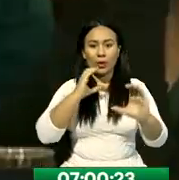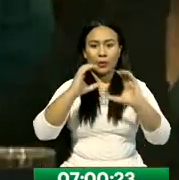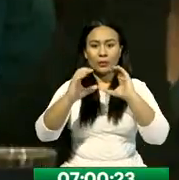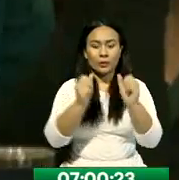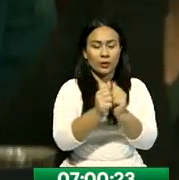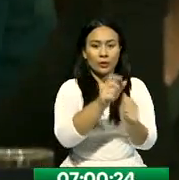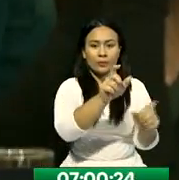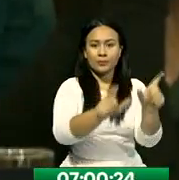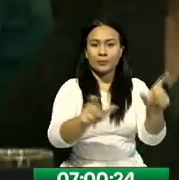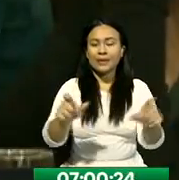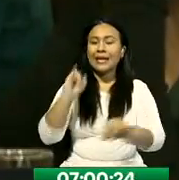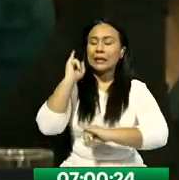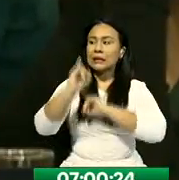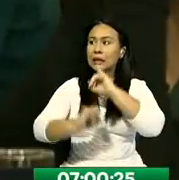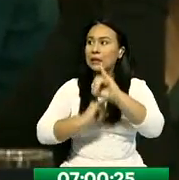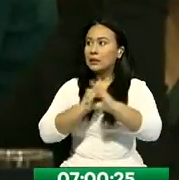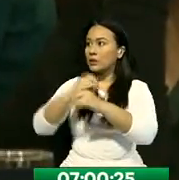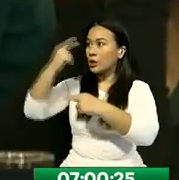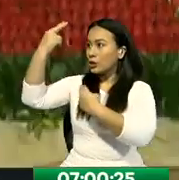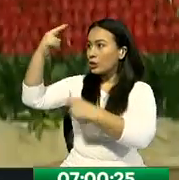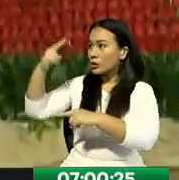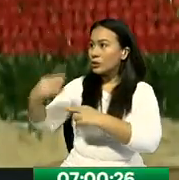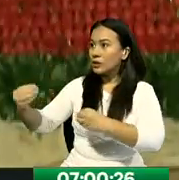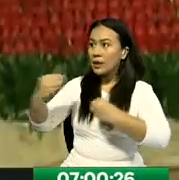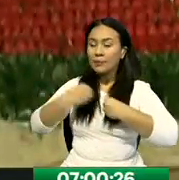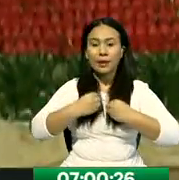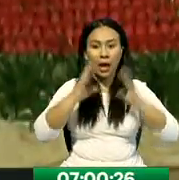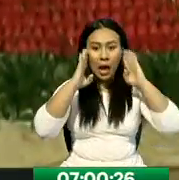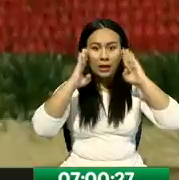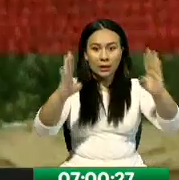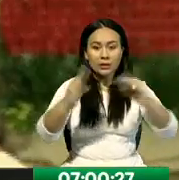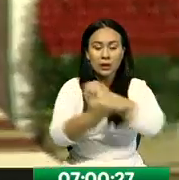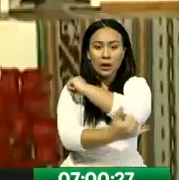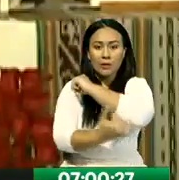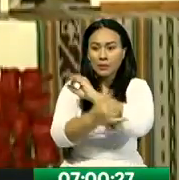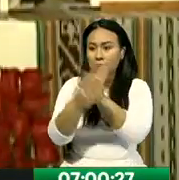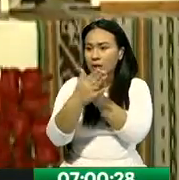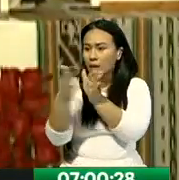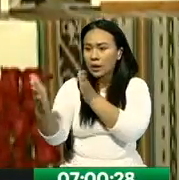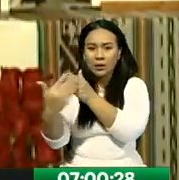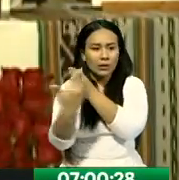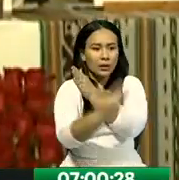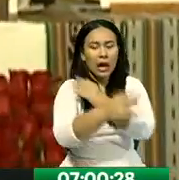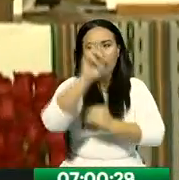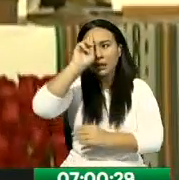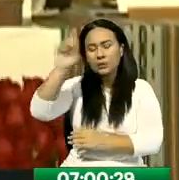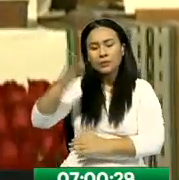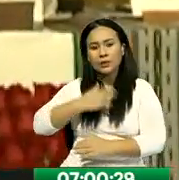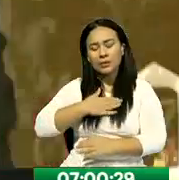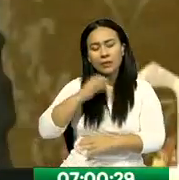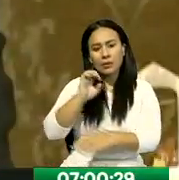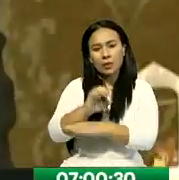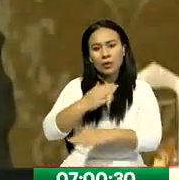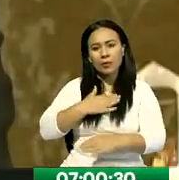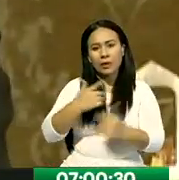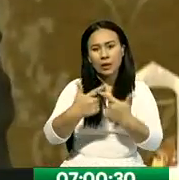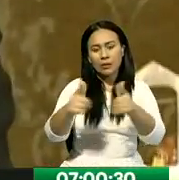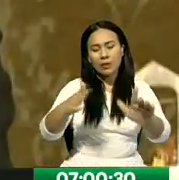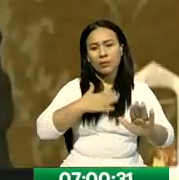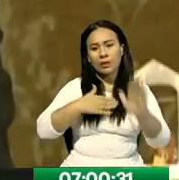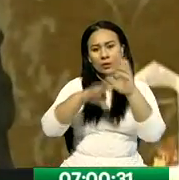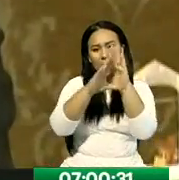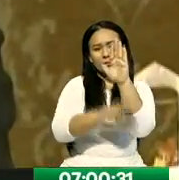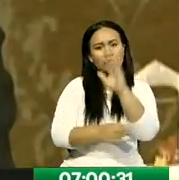con agencias internacionales de noticias y reiteró su llamado a los países vecinos por respetar la autonomía del ecuador somos un país